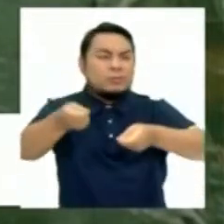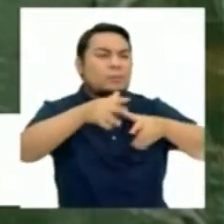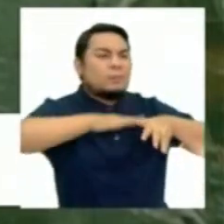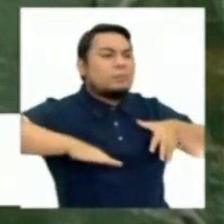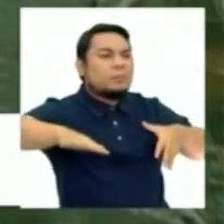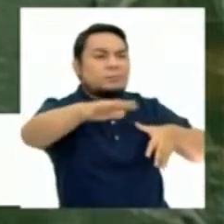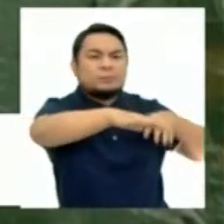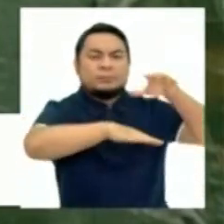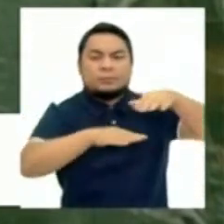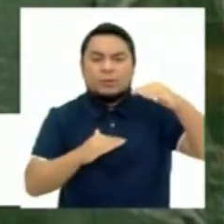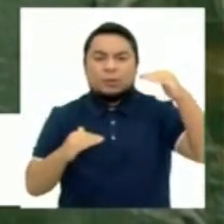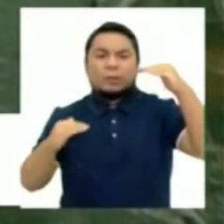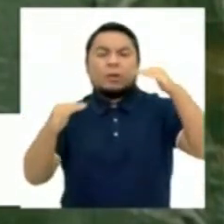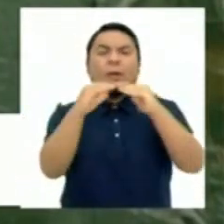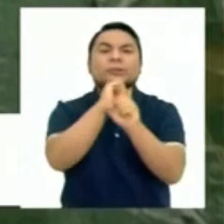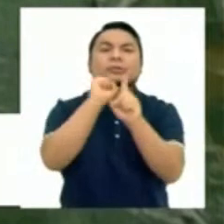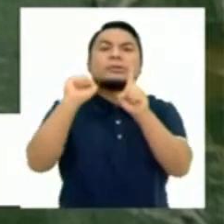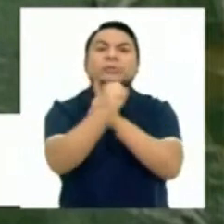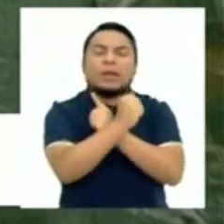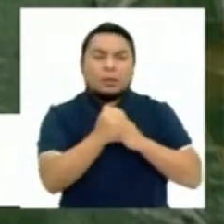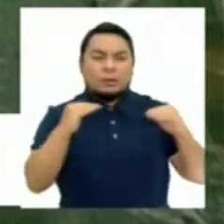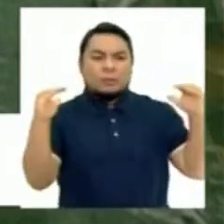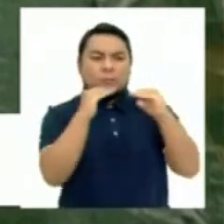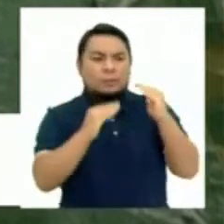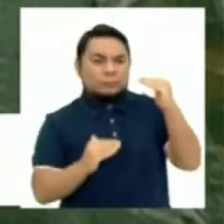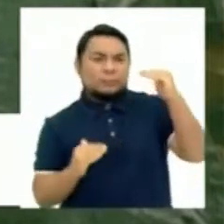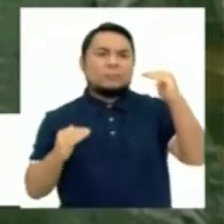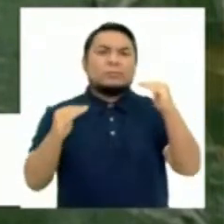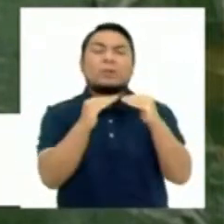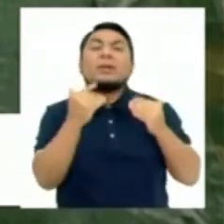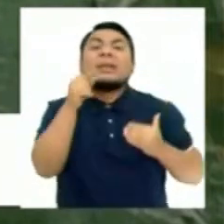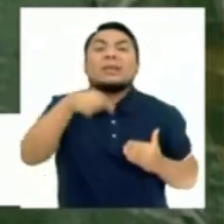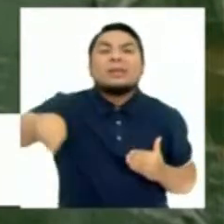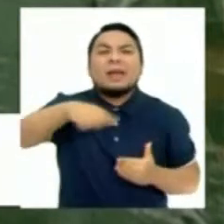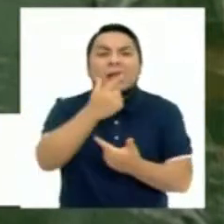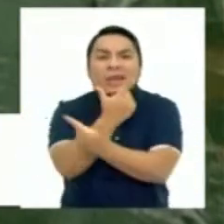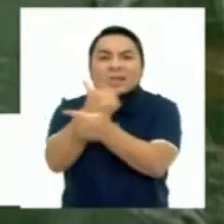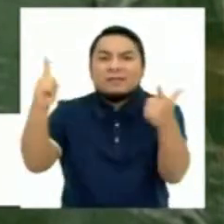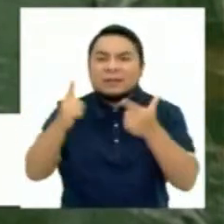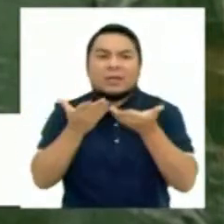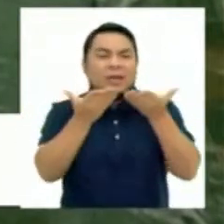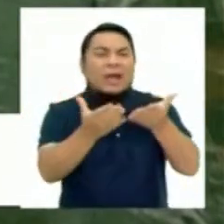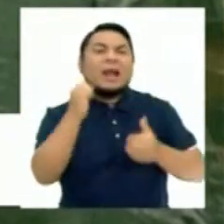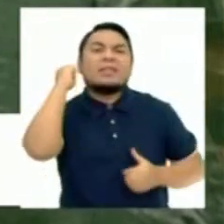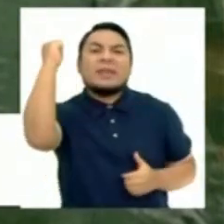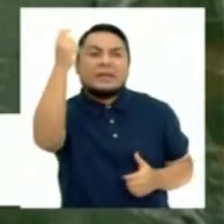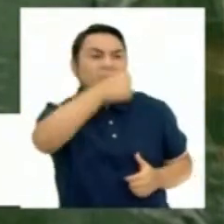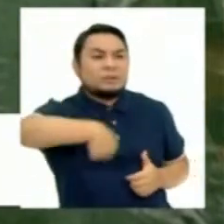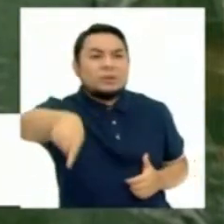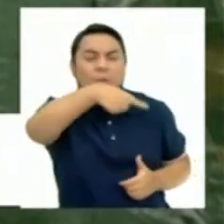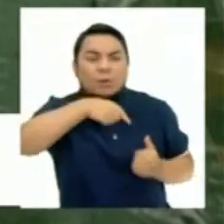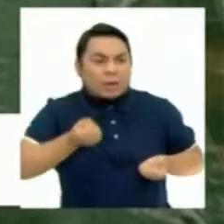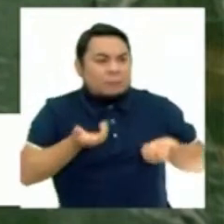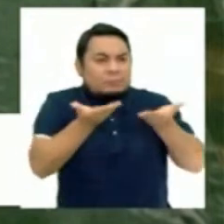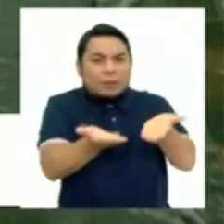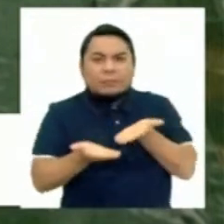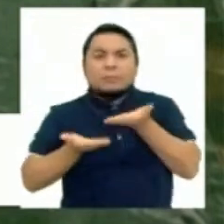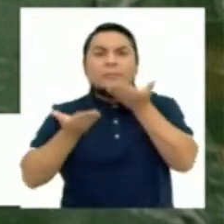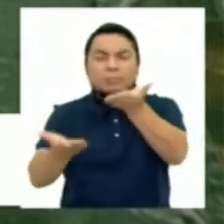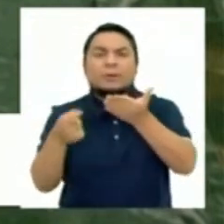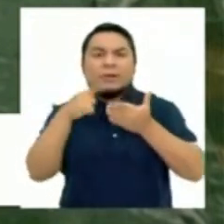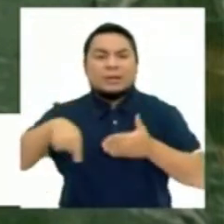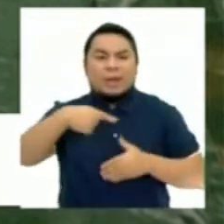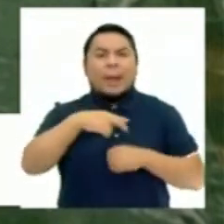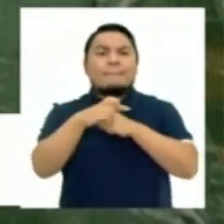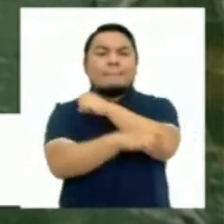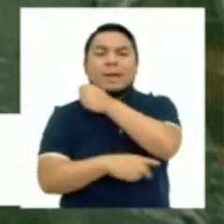una sólida sociedad democrática en la que la libertad y los derechos civiles sean garantizados por un Estado